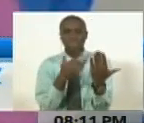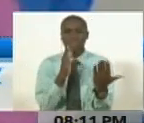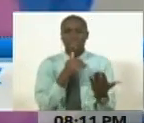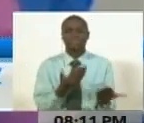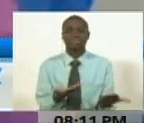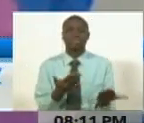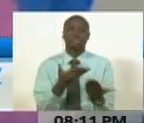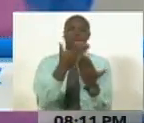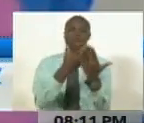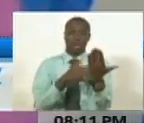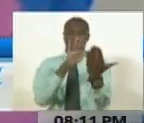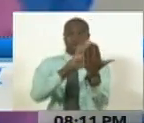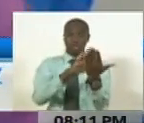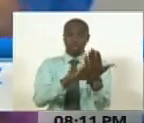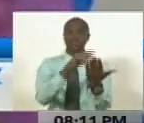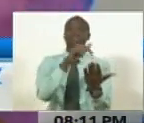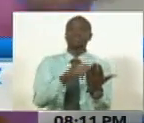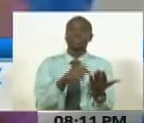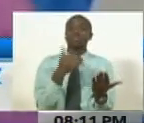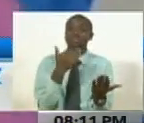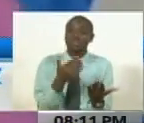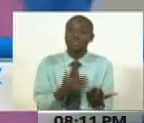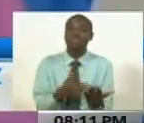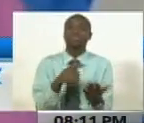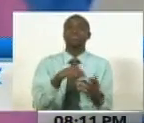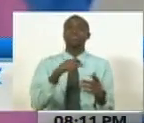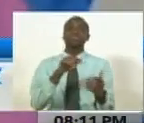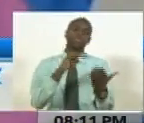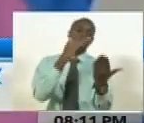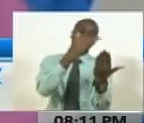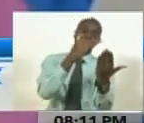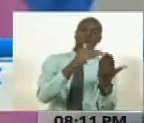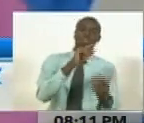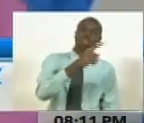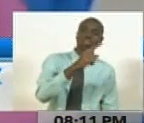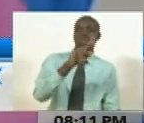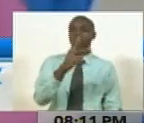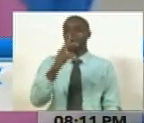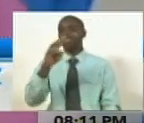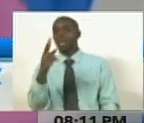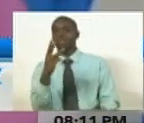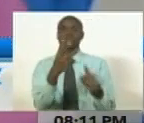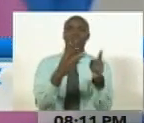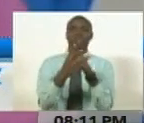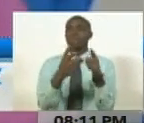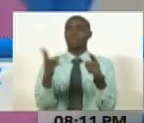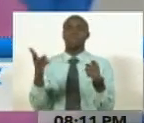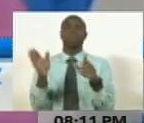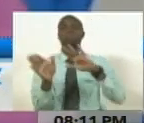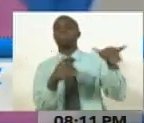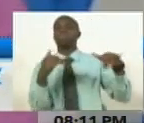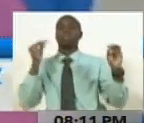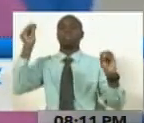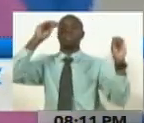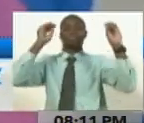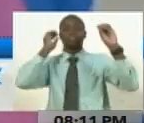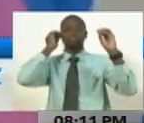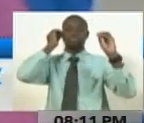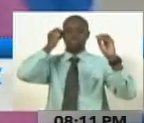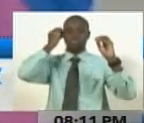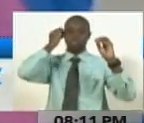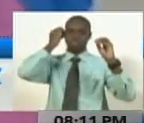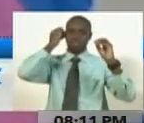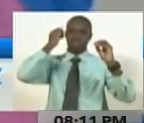contempla el informe, el 1, 2, de patrañas del señor Almagro,